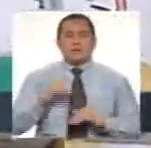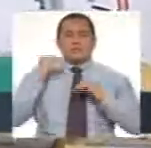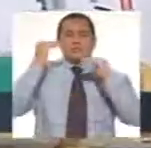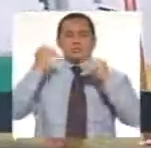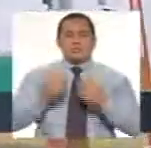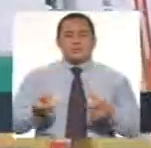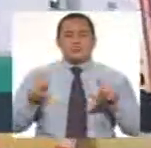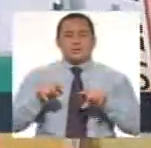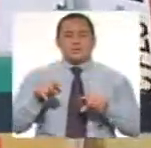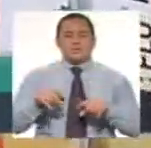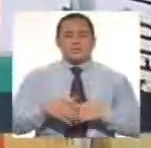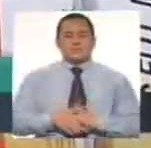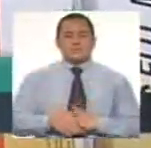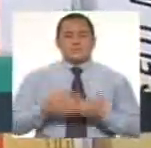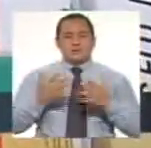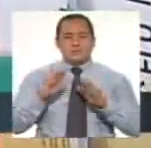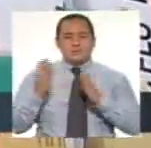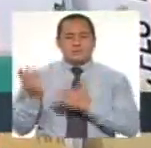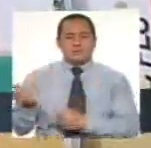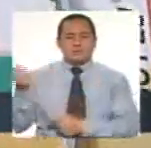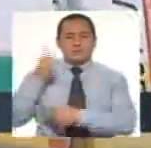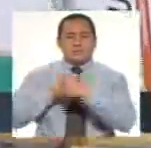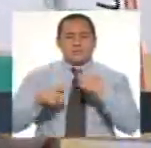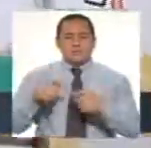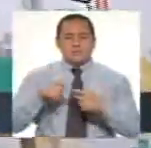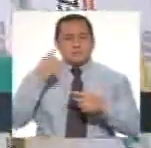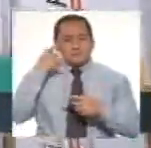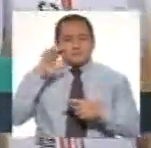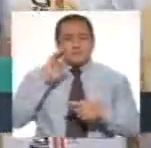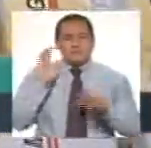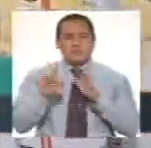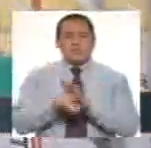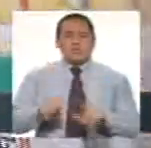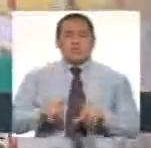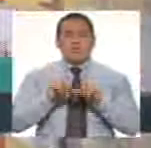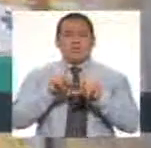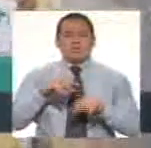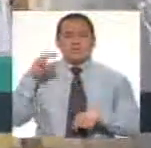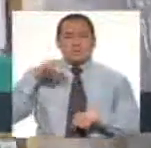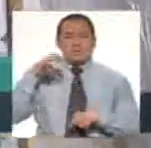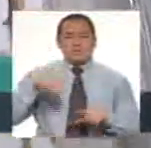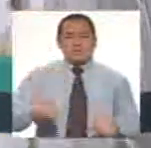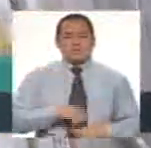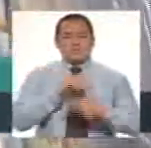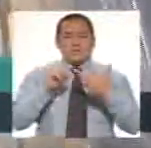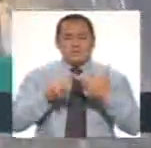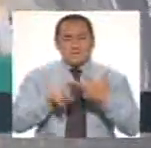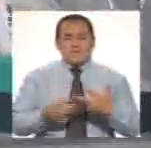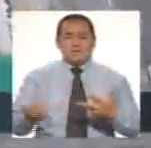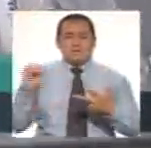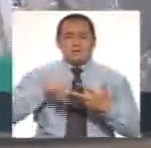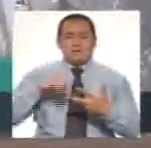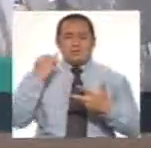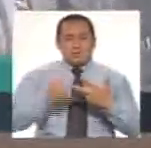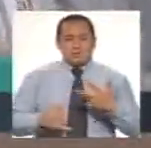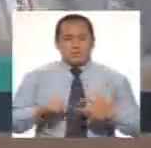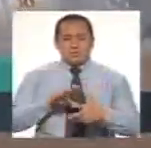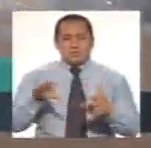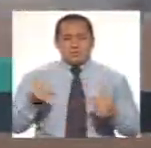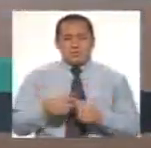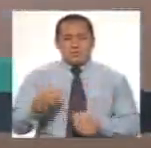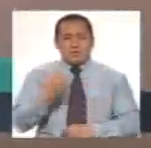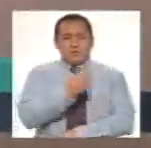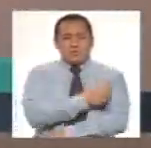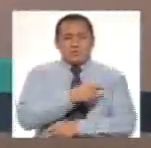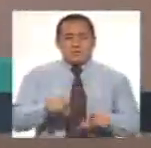Sí, el próximo arribo lo tenemos estimado para el 11 de agosto, y un tercer arribo y el último de estas cantidades